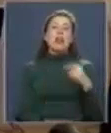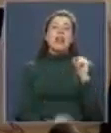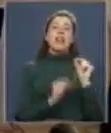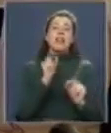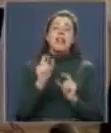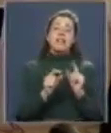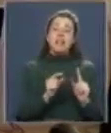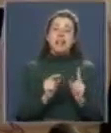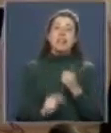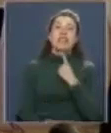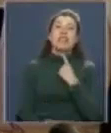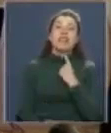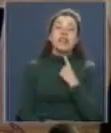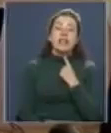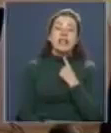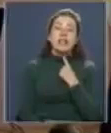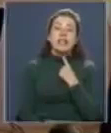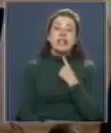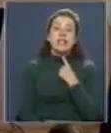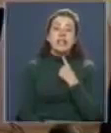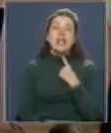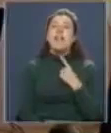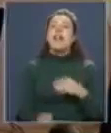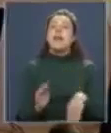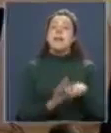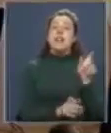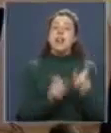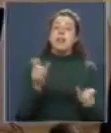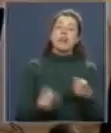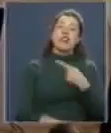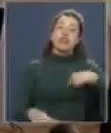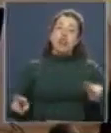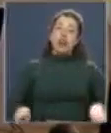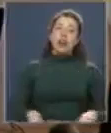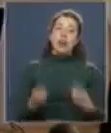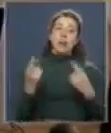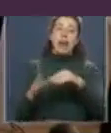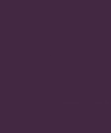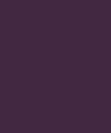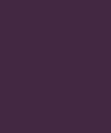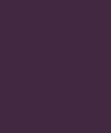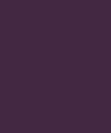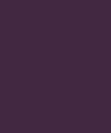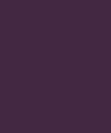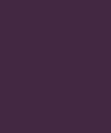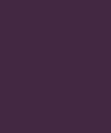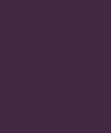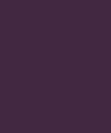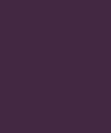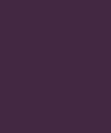defendiendo los intereses de las mayorías. Vamos a recuperar el litio, he dicho, presidente.